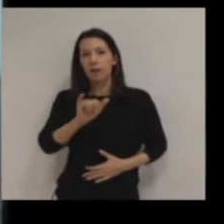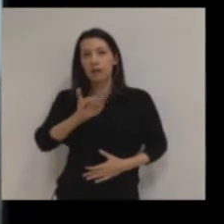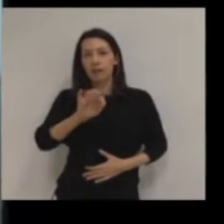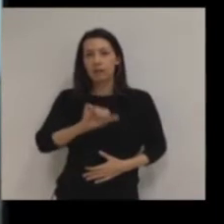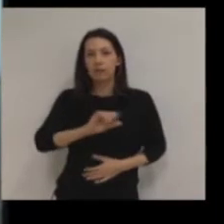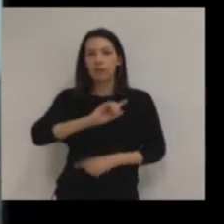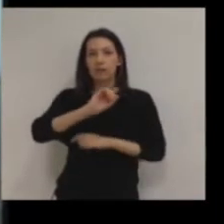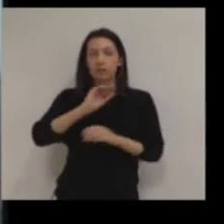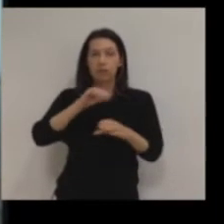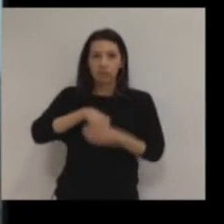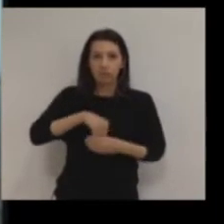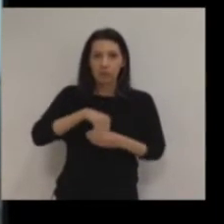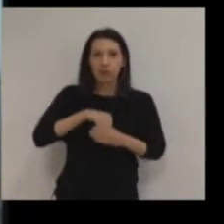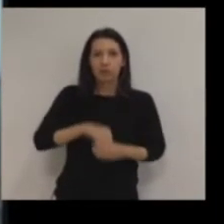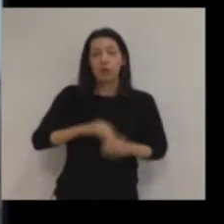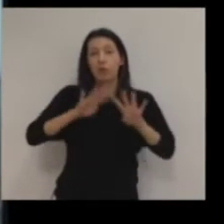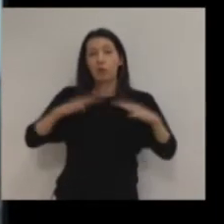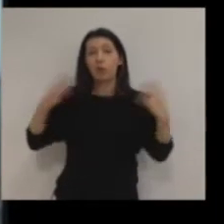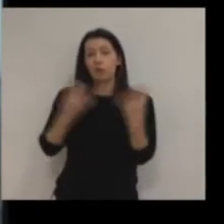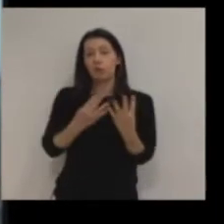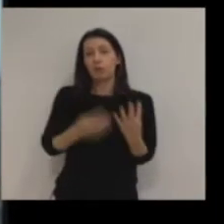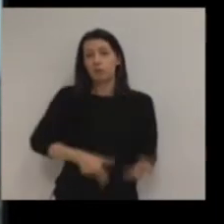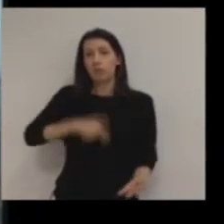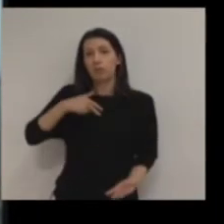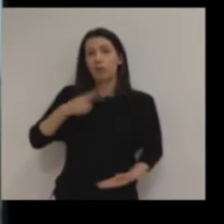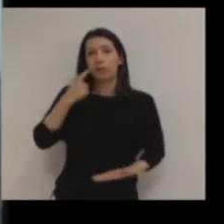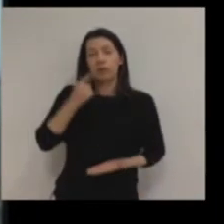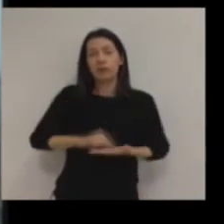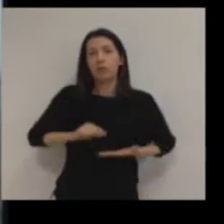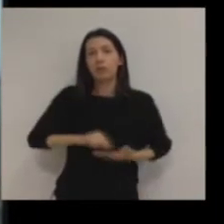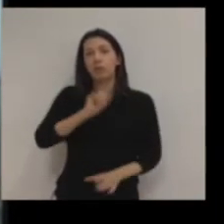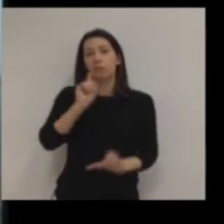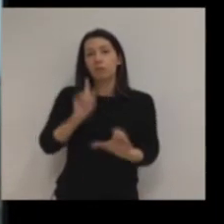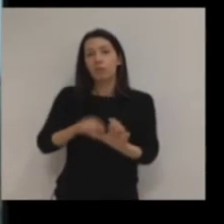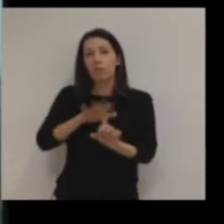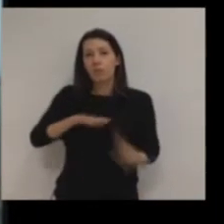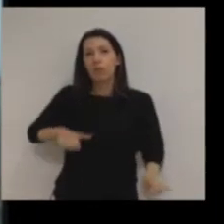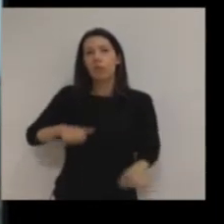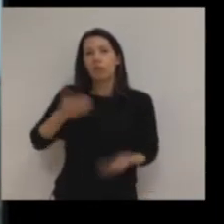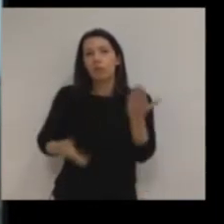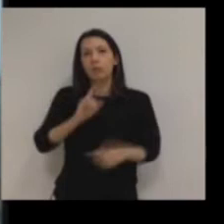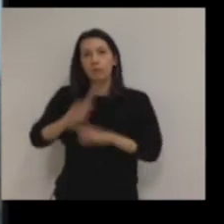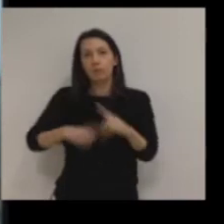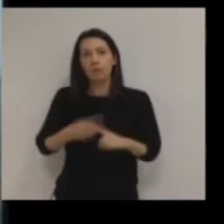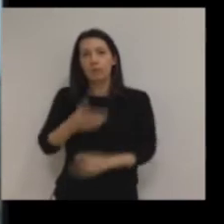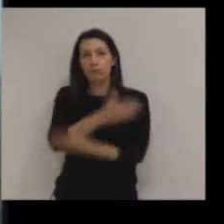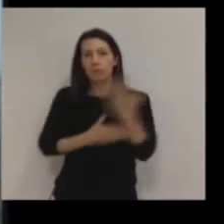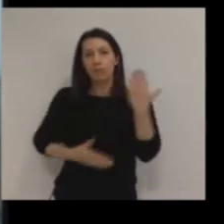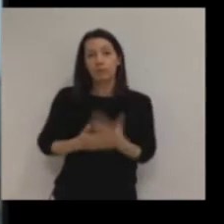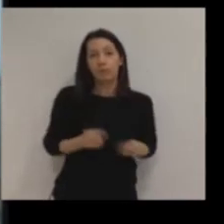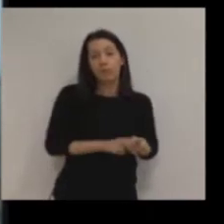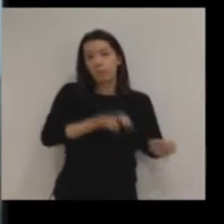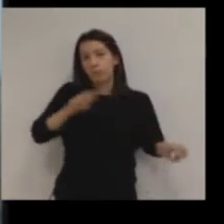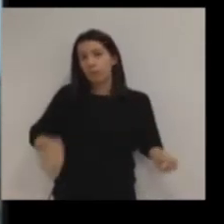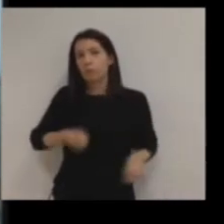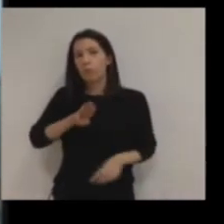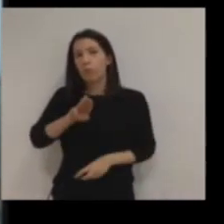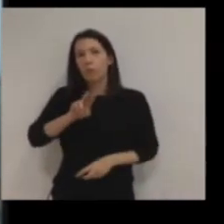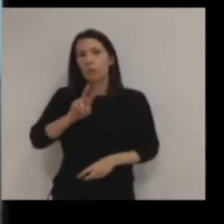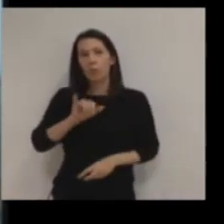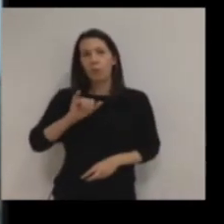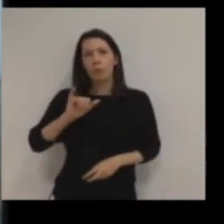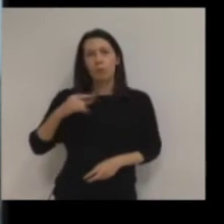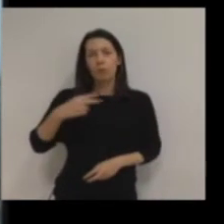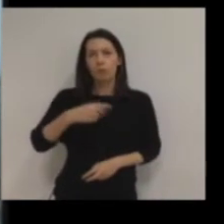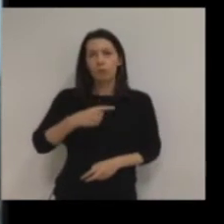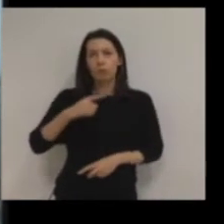del Consejo General del Notariado y miembro del Foro de Justicia y Discapacidad. Rocío Pérez Pus, con una amplia